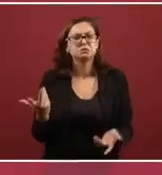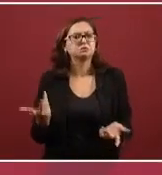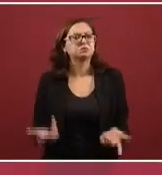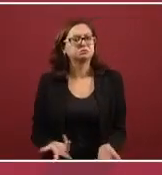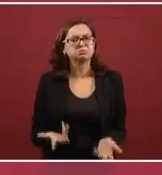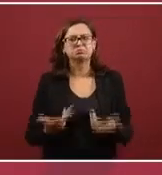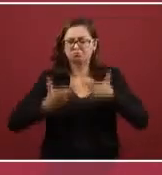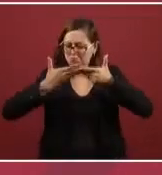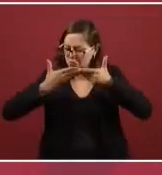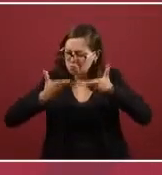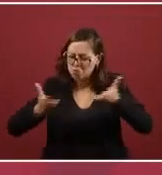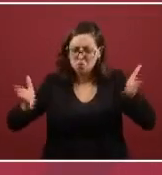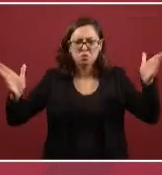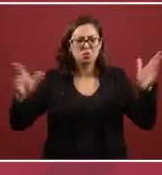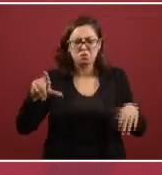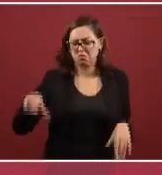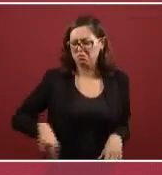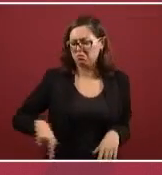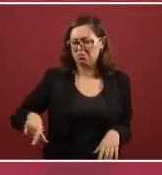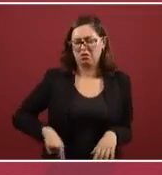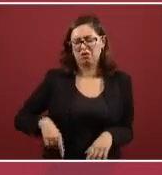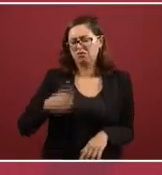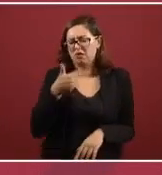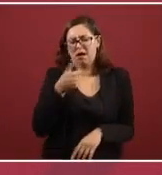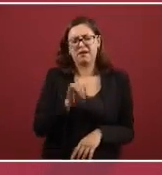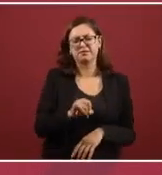actos en el gobierno.